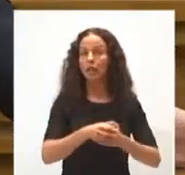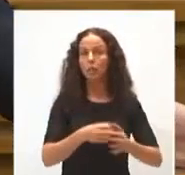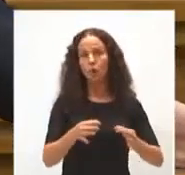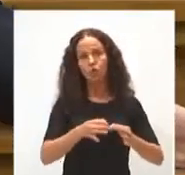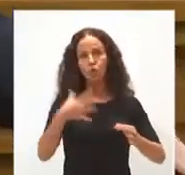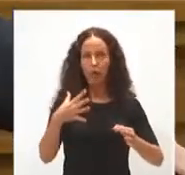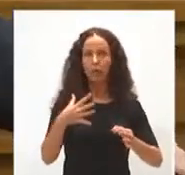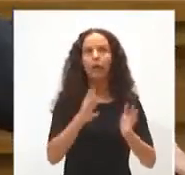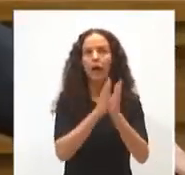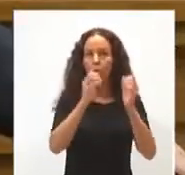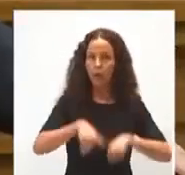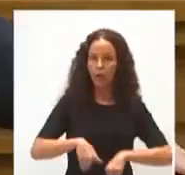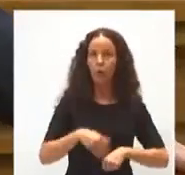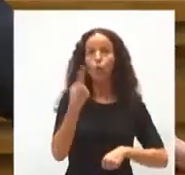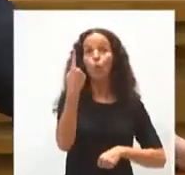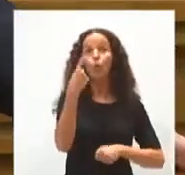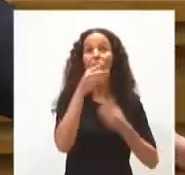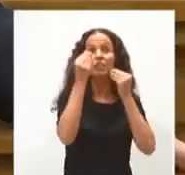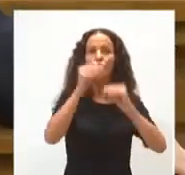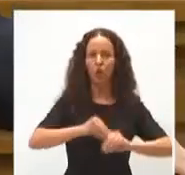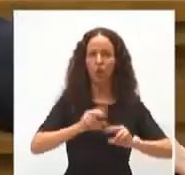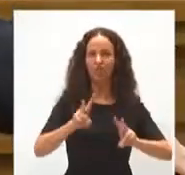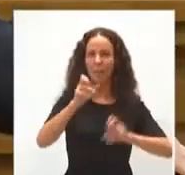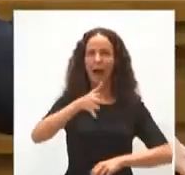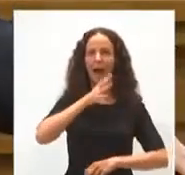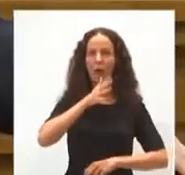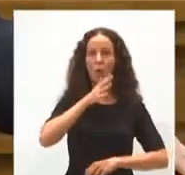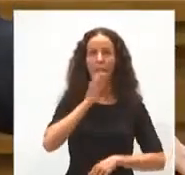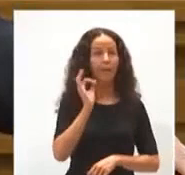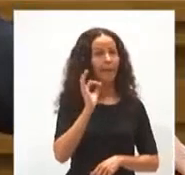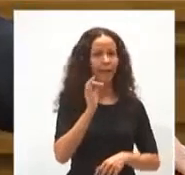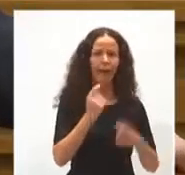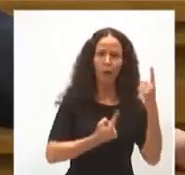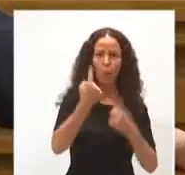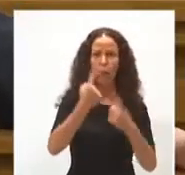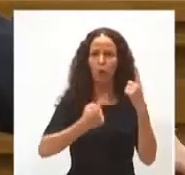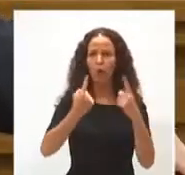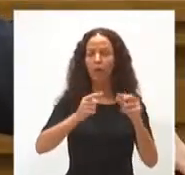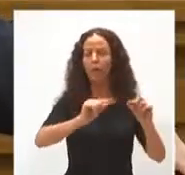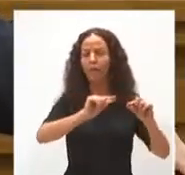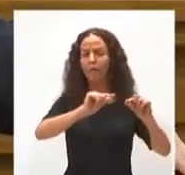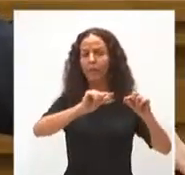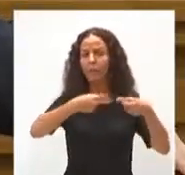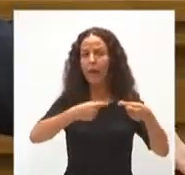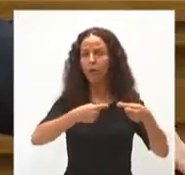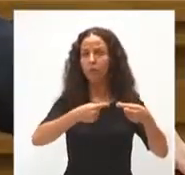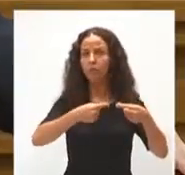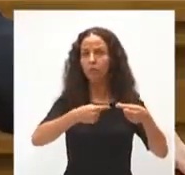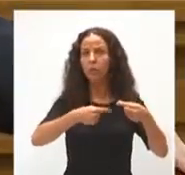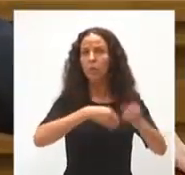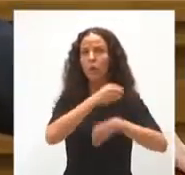uno histórico que es el del agua es verdad que algunos firmaron el acuerdo y lo que han hecho es